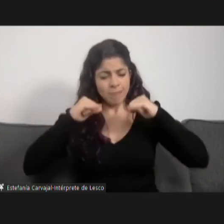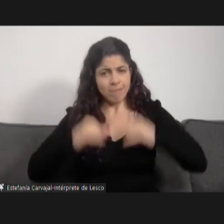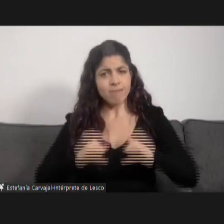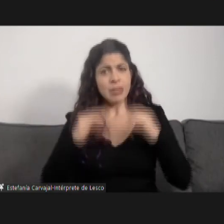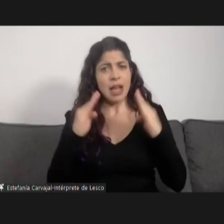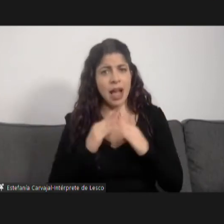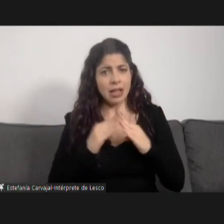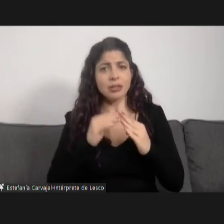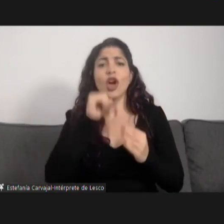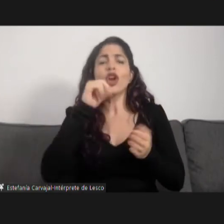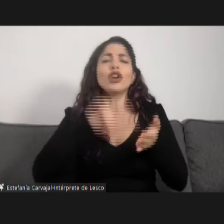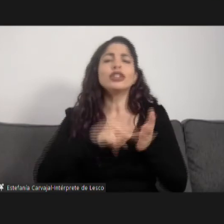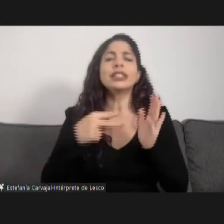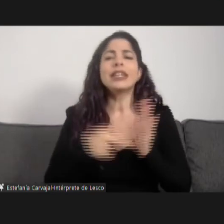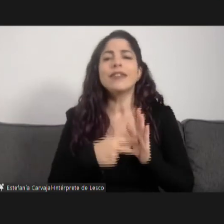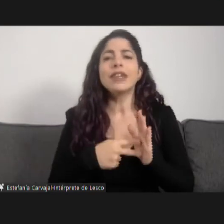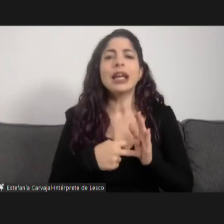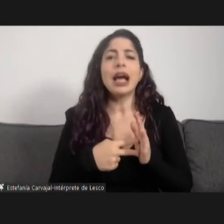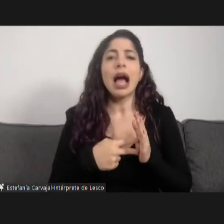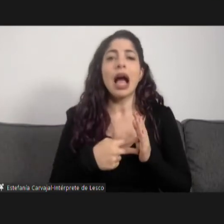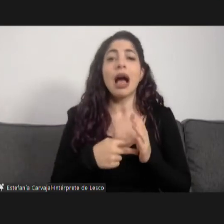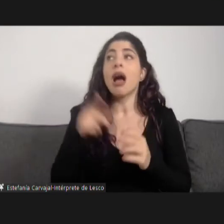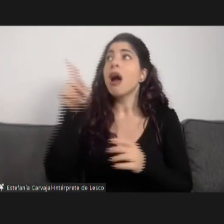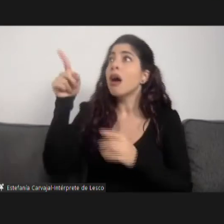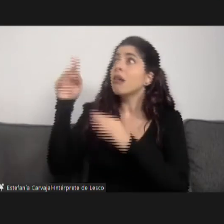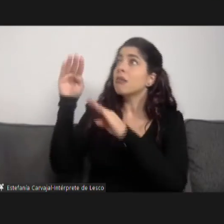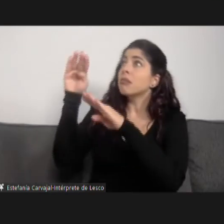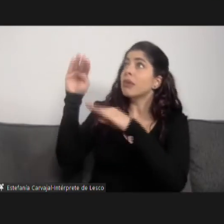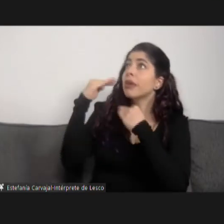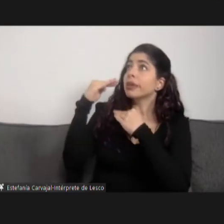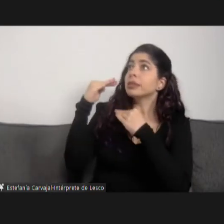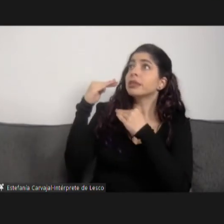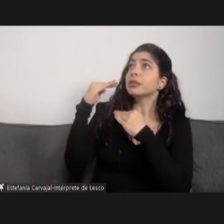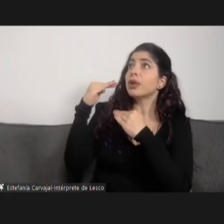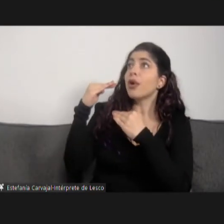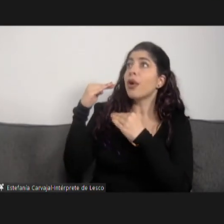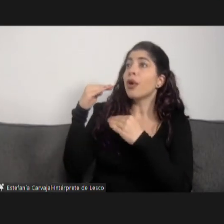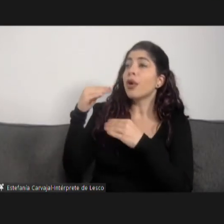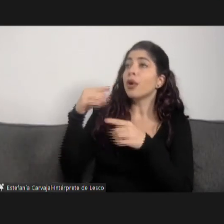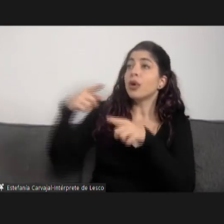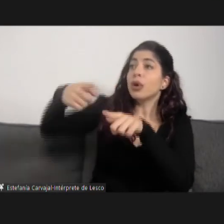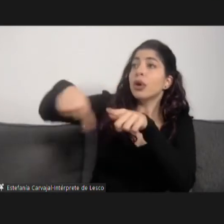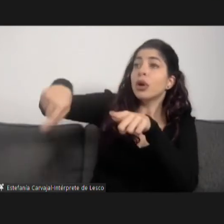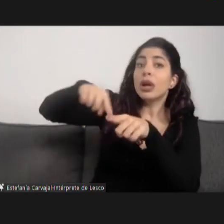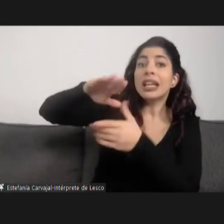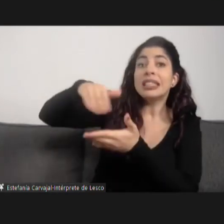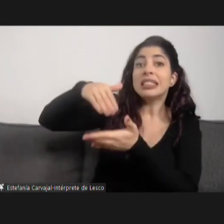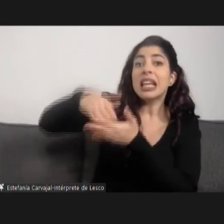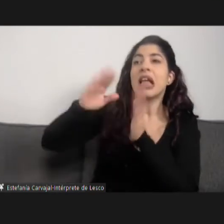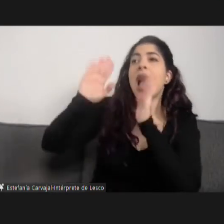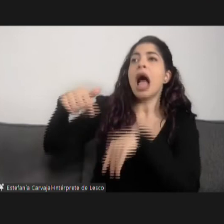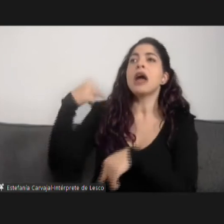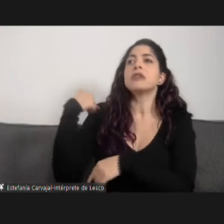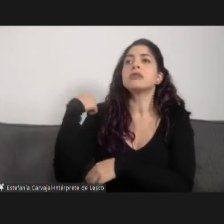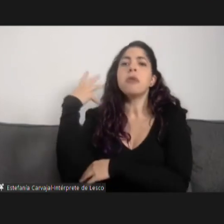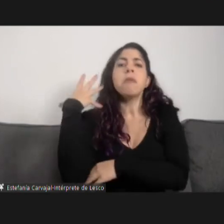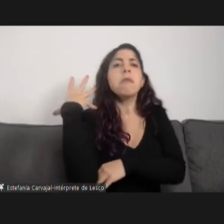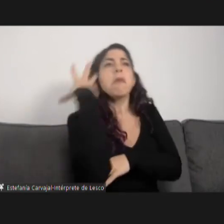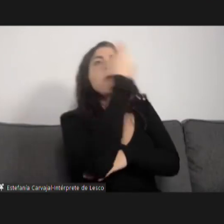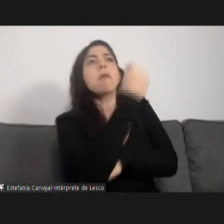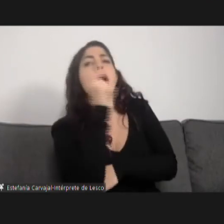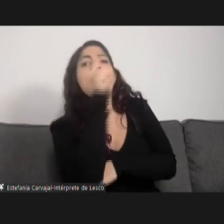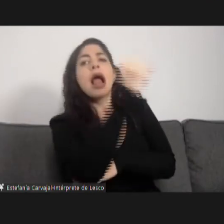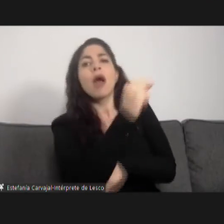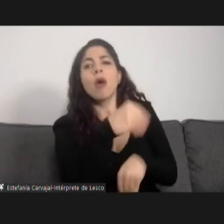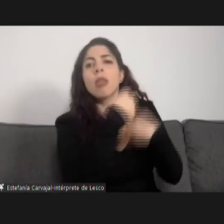significa que entonces, como tenemos esta restricción en el área, en la región central, nos vamos a ir entonces a causar un problema